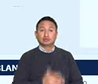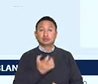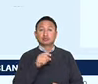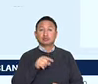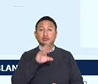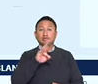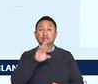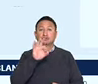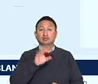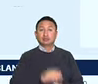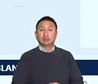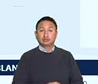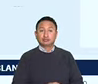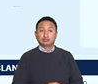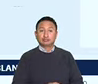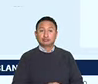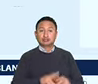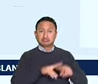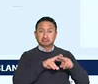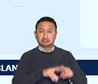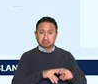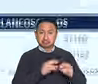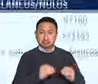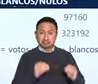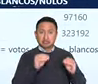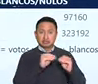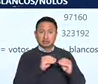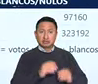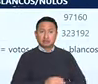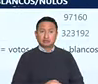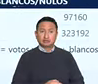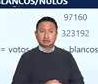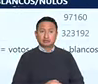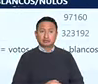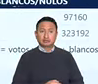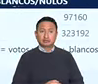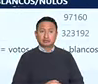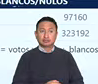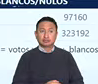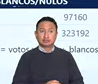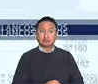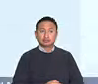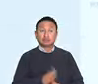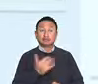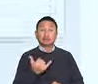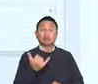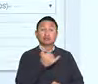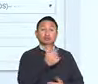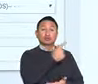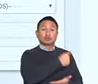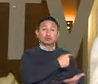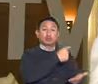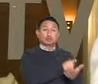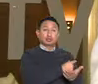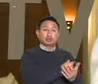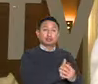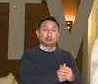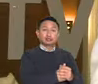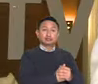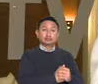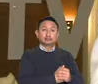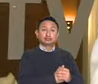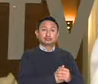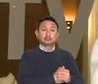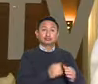15.79%. Vamos a seguir revisando también de la provincia del Guayas. En este